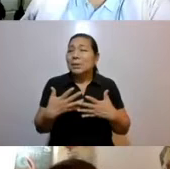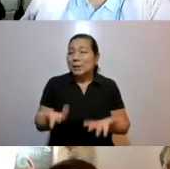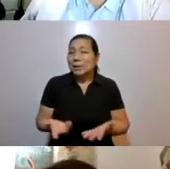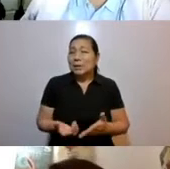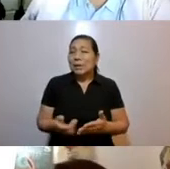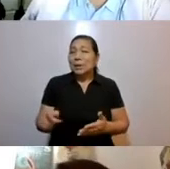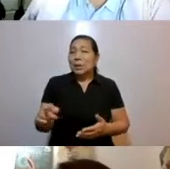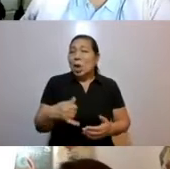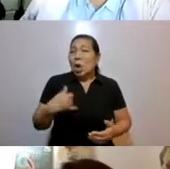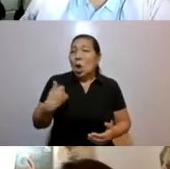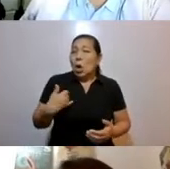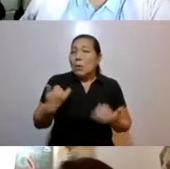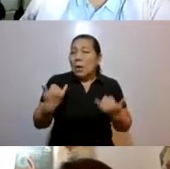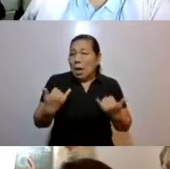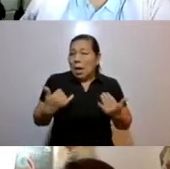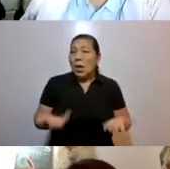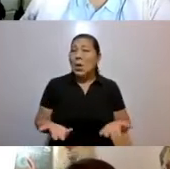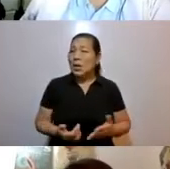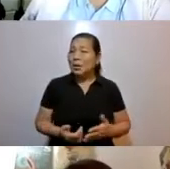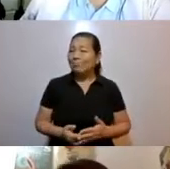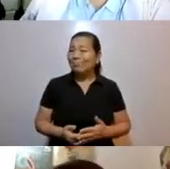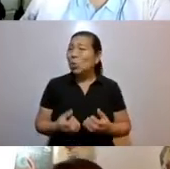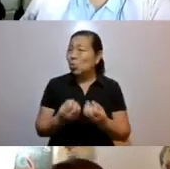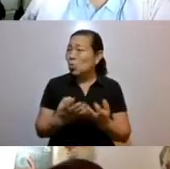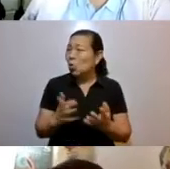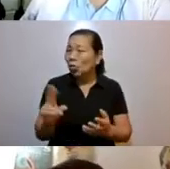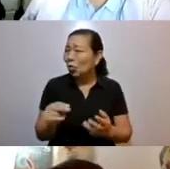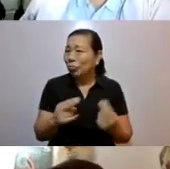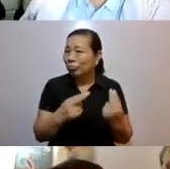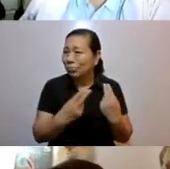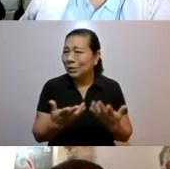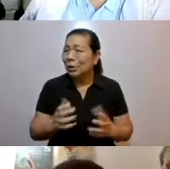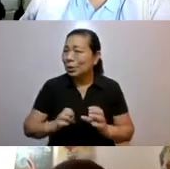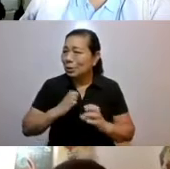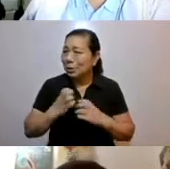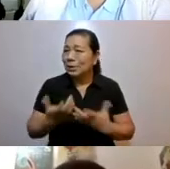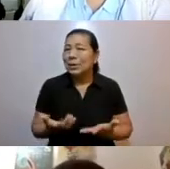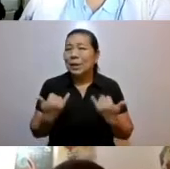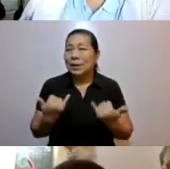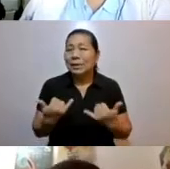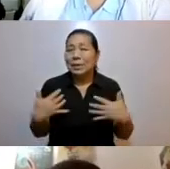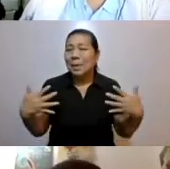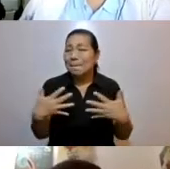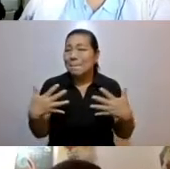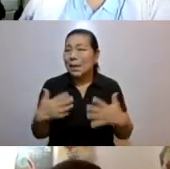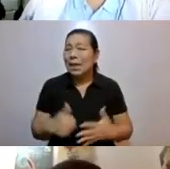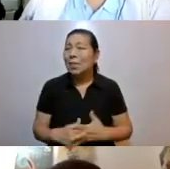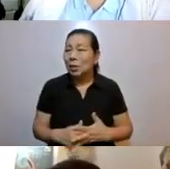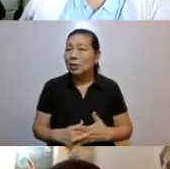Los jóvenes actualmente, pues, muchos no se comprometen emocionalmente. Entonces, ese temor